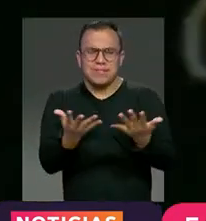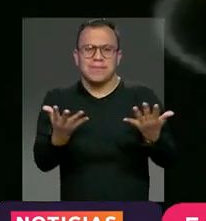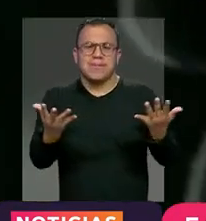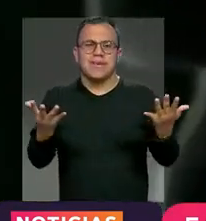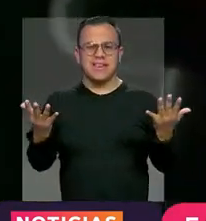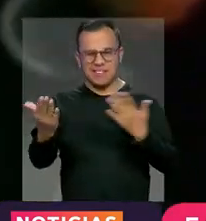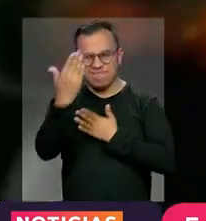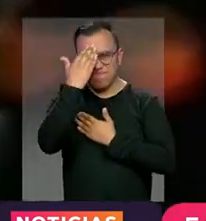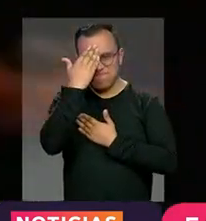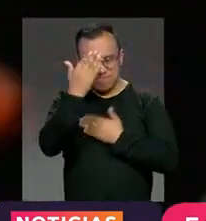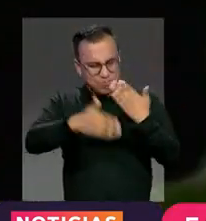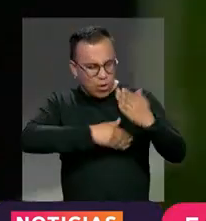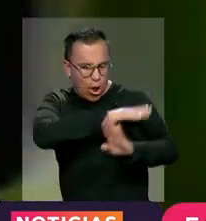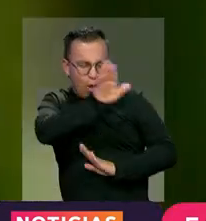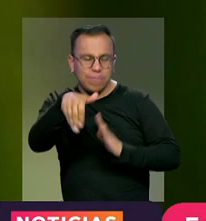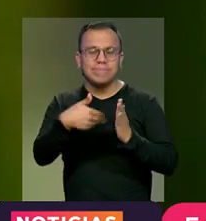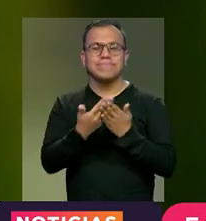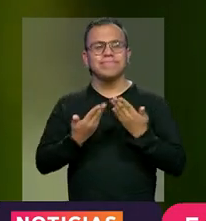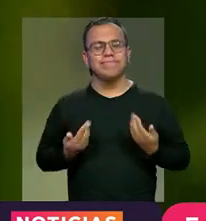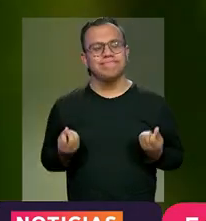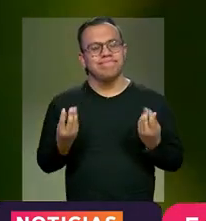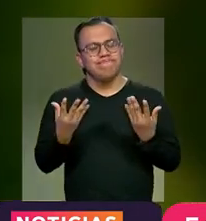de saber.